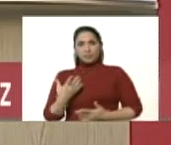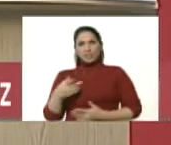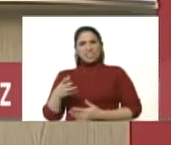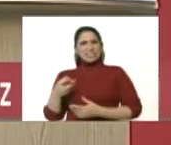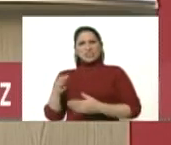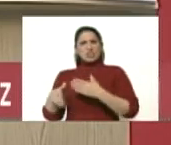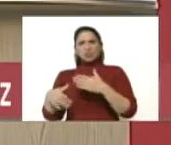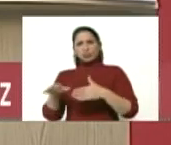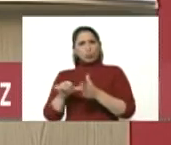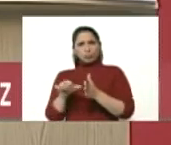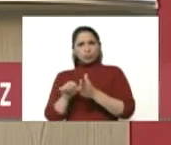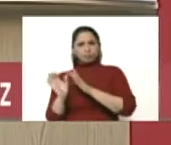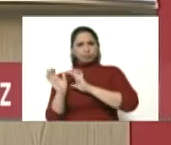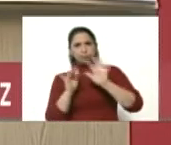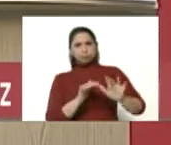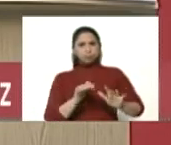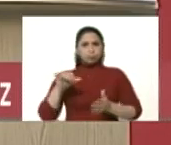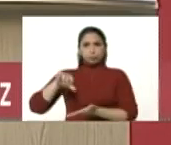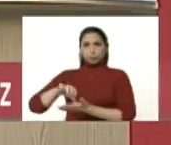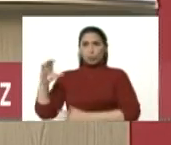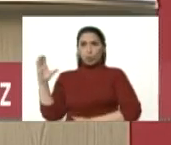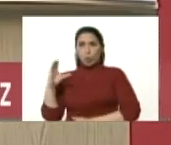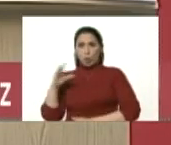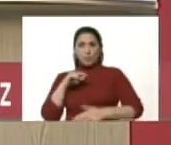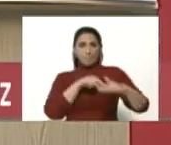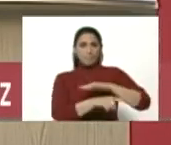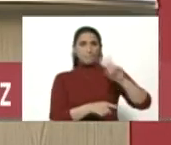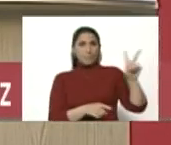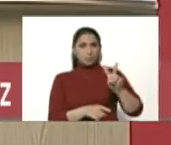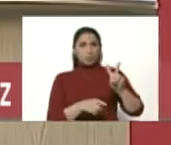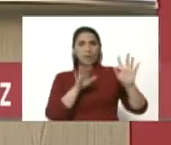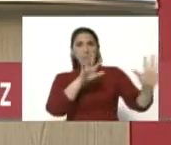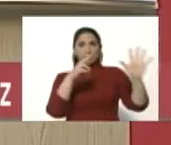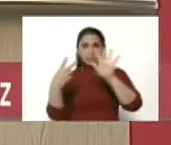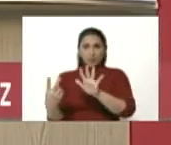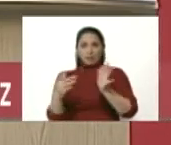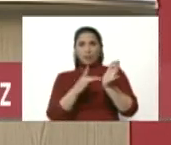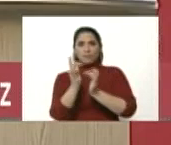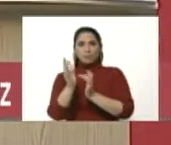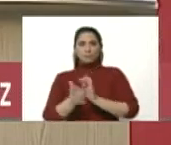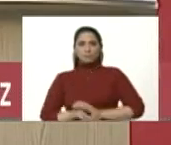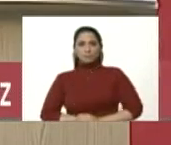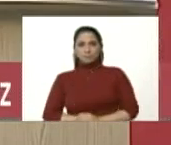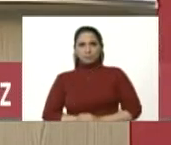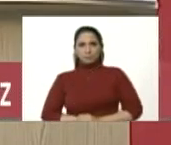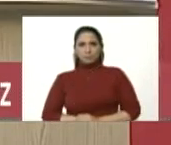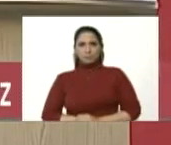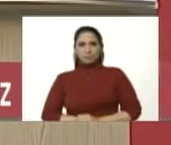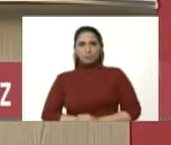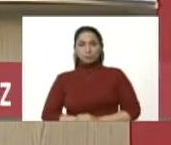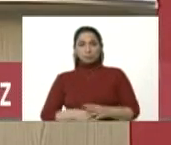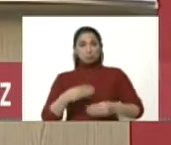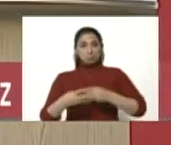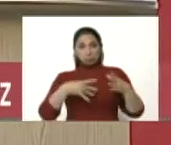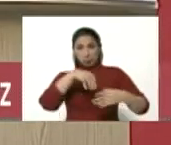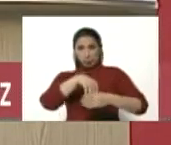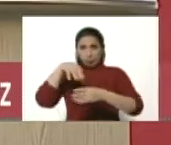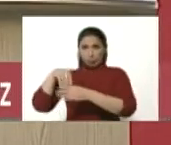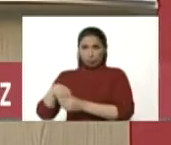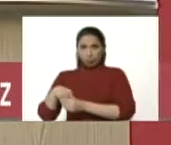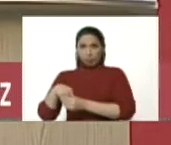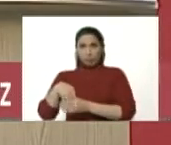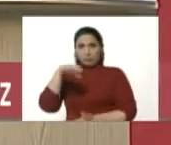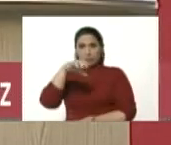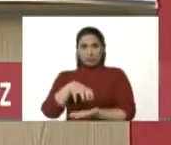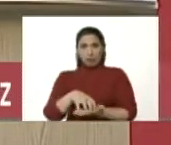Bogotá, Colombia. Ingresó a Venezuela el 17 de abril, cumplió su cuarentena en el